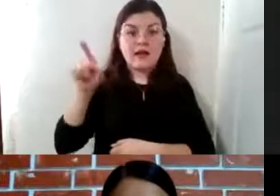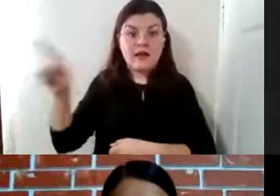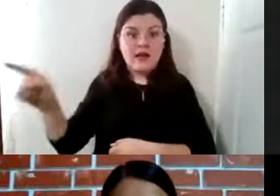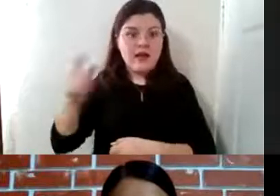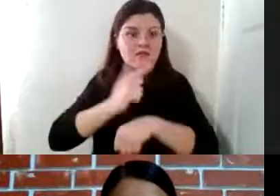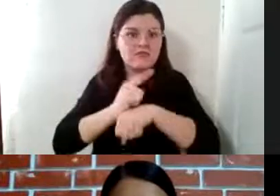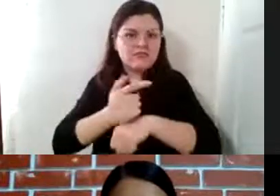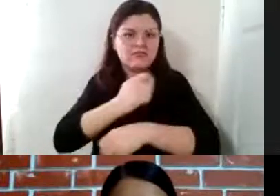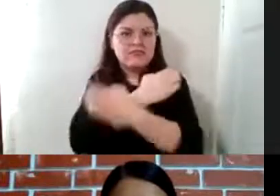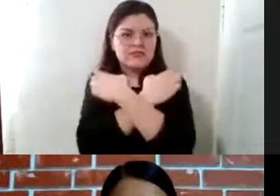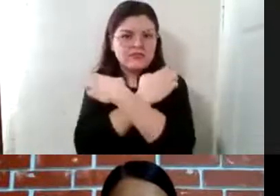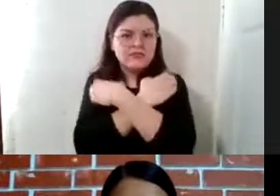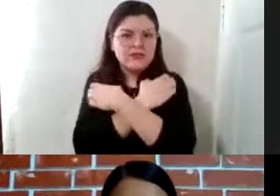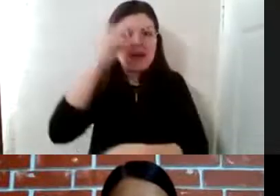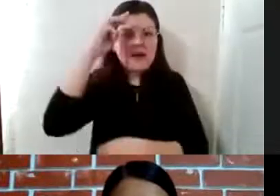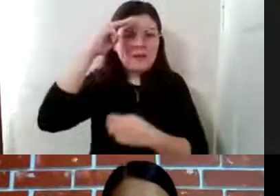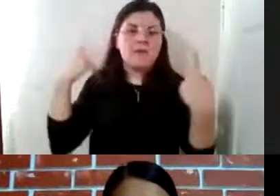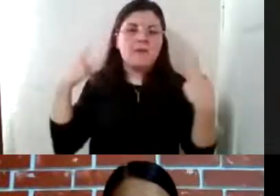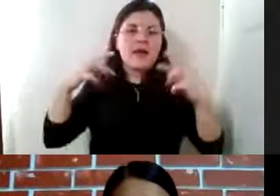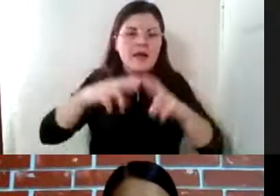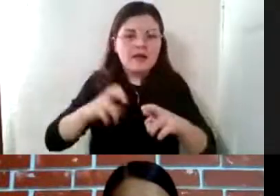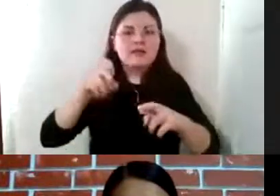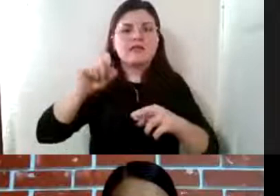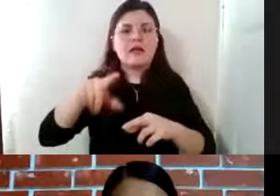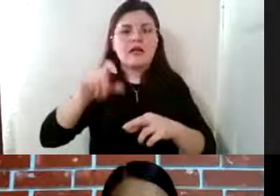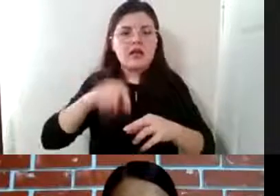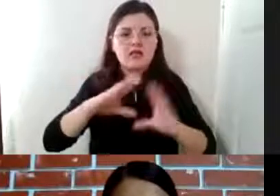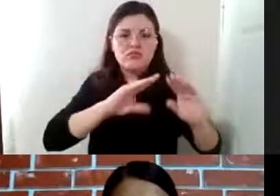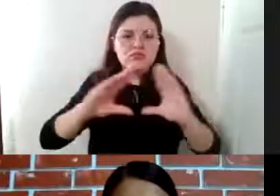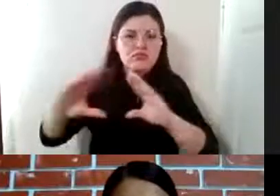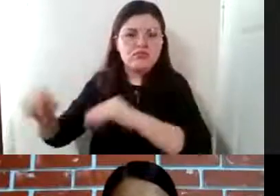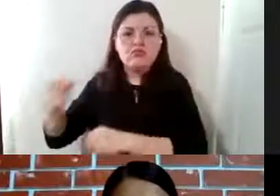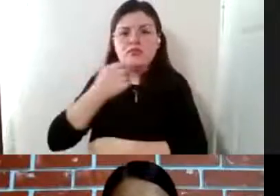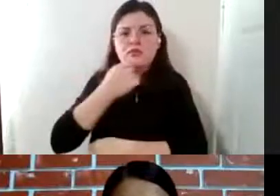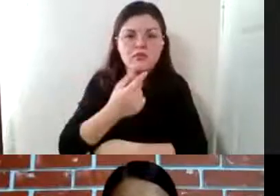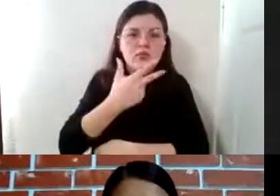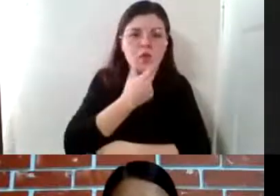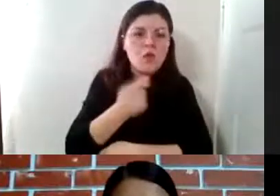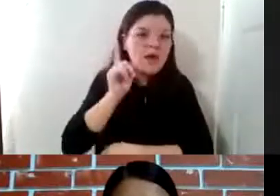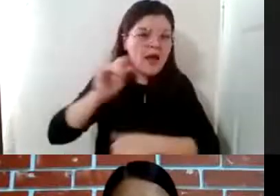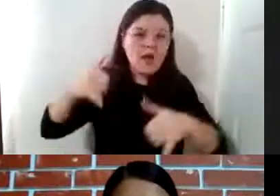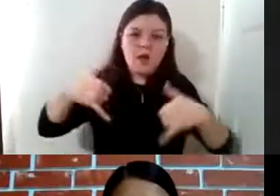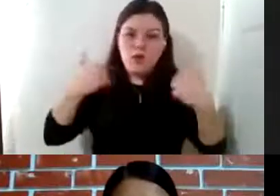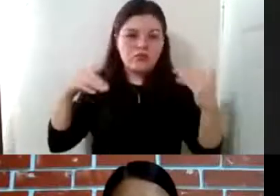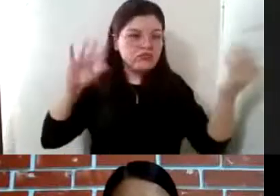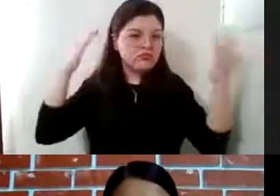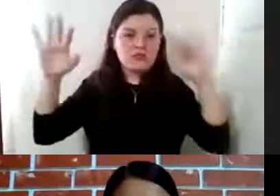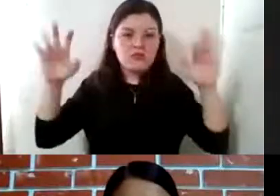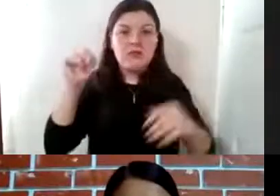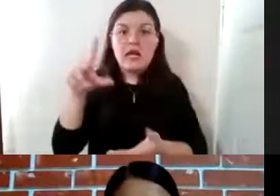es maestra, mediadora y asesora educativa de niñas, niños y adolescentes con o sin